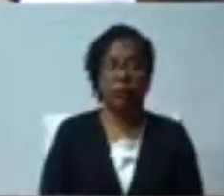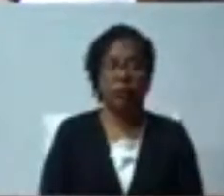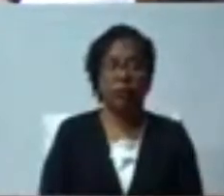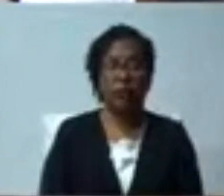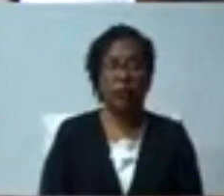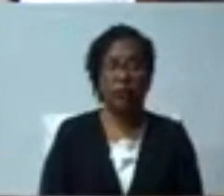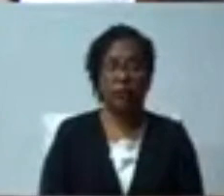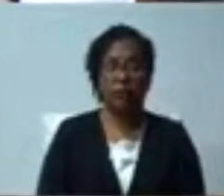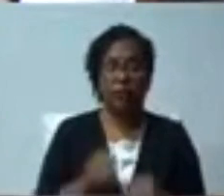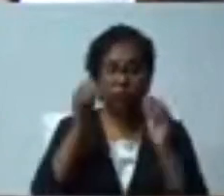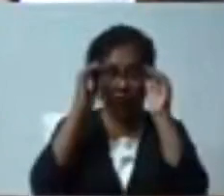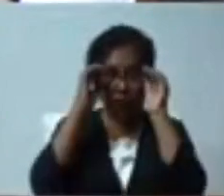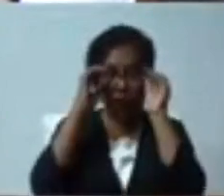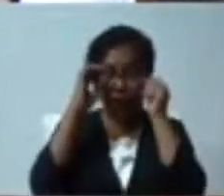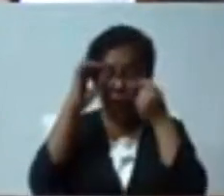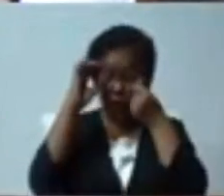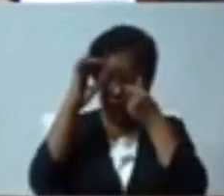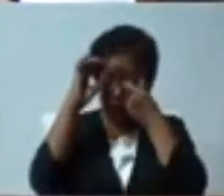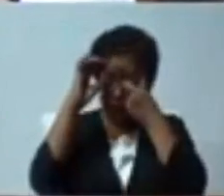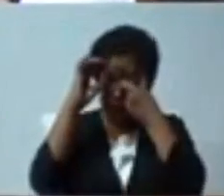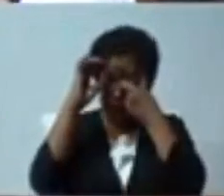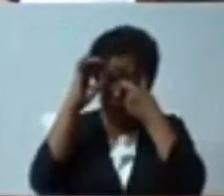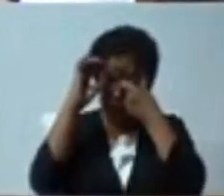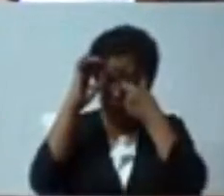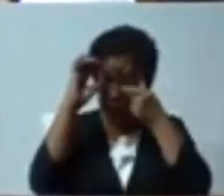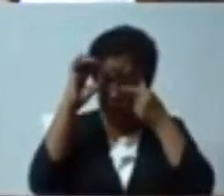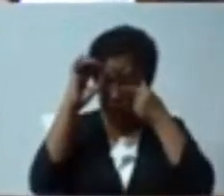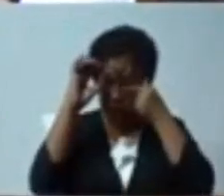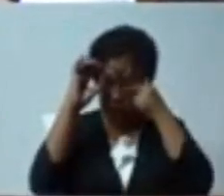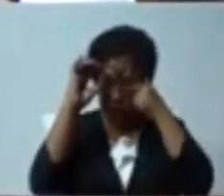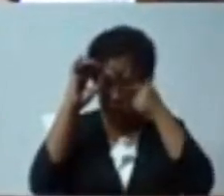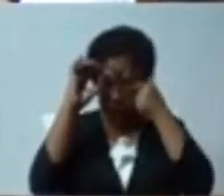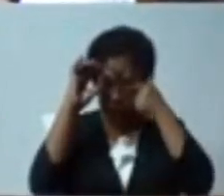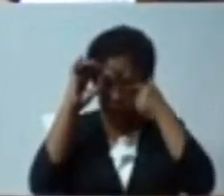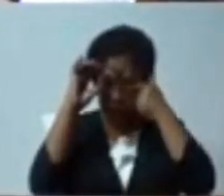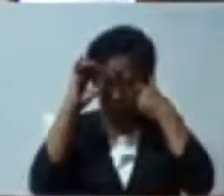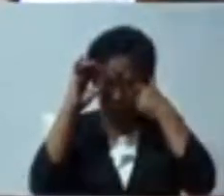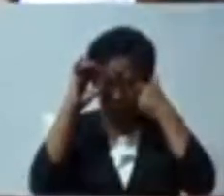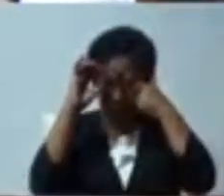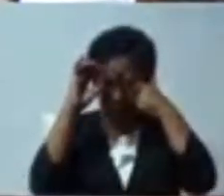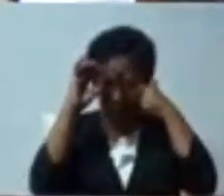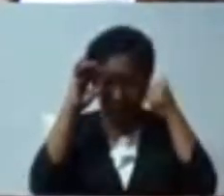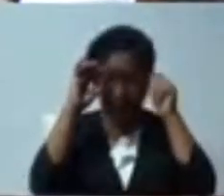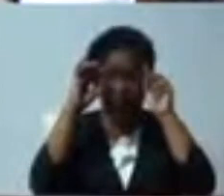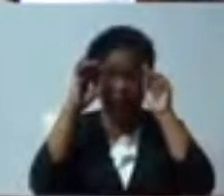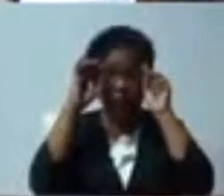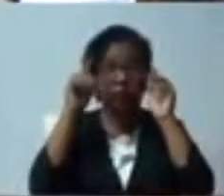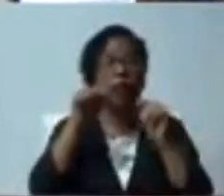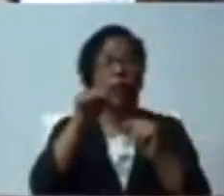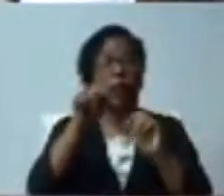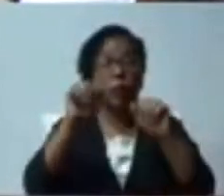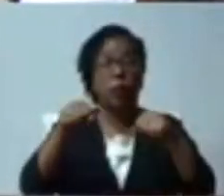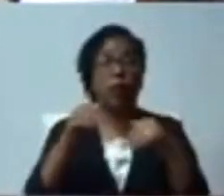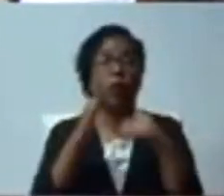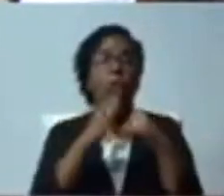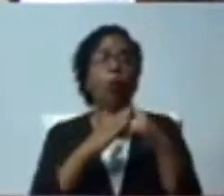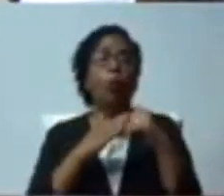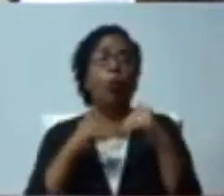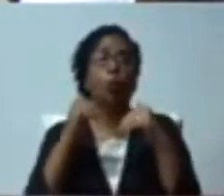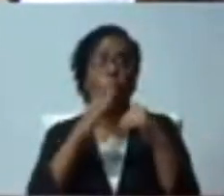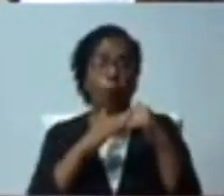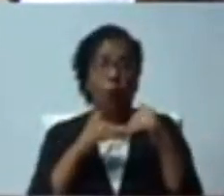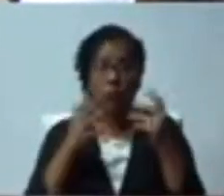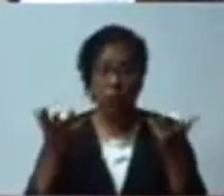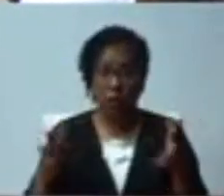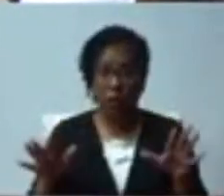mayor comodidad. O mejor dicho, ni siquiera comodidad, menos incomodidad. Entonces,